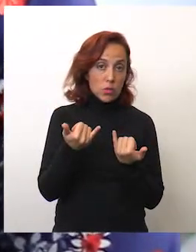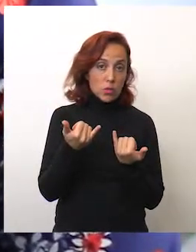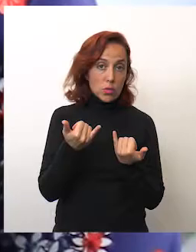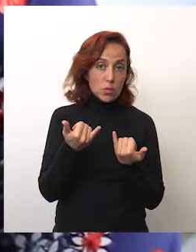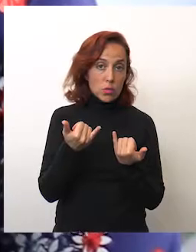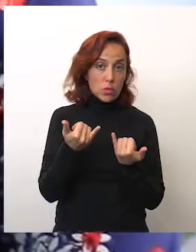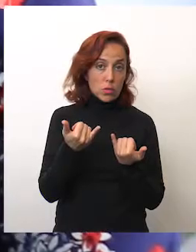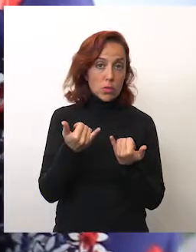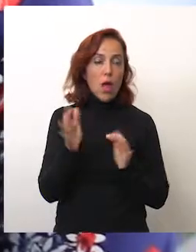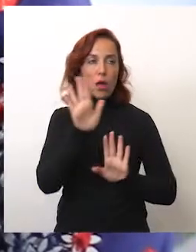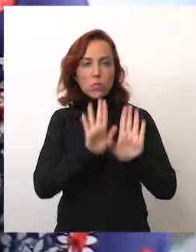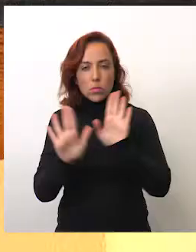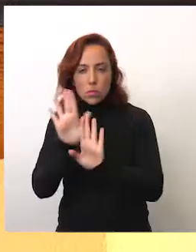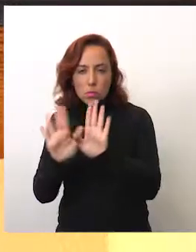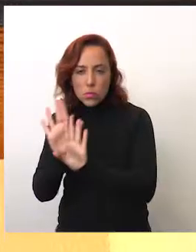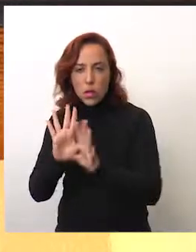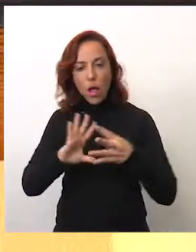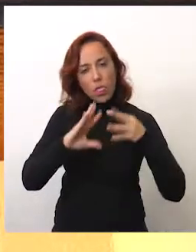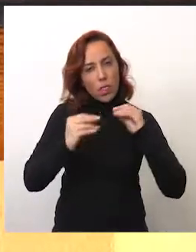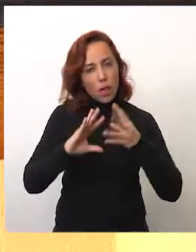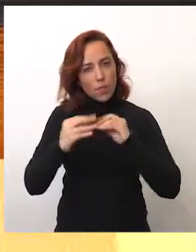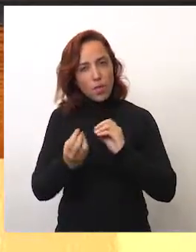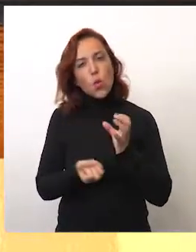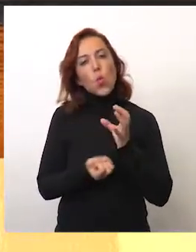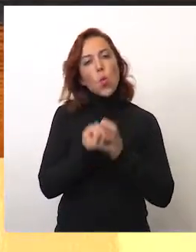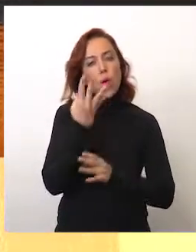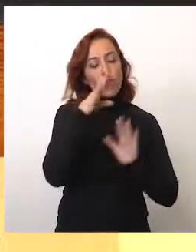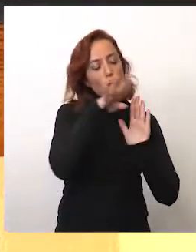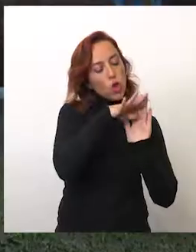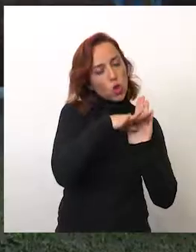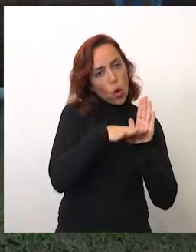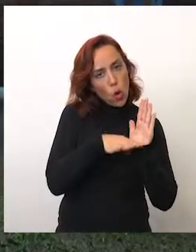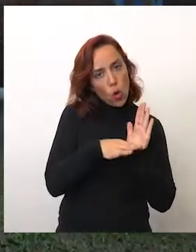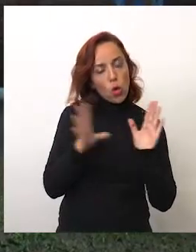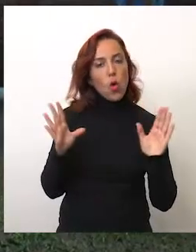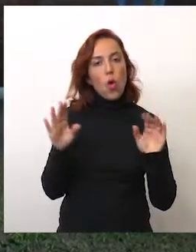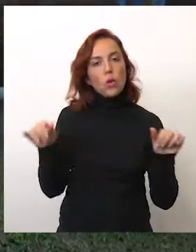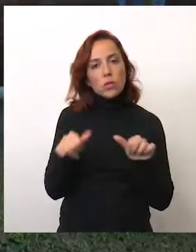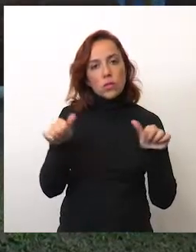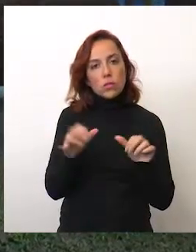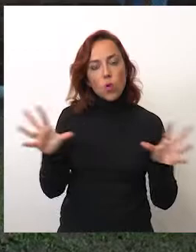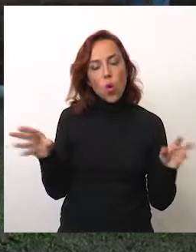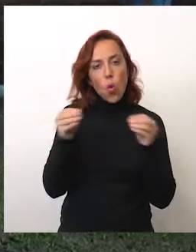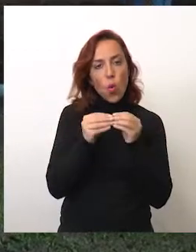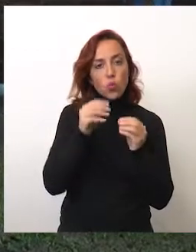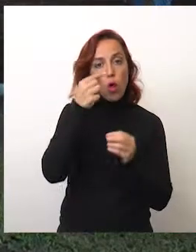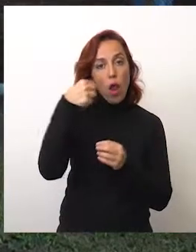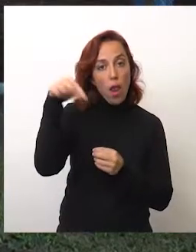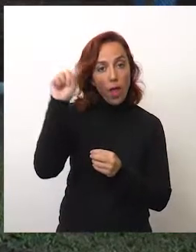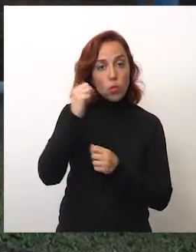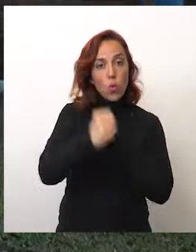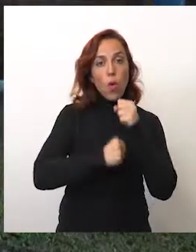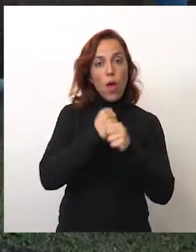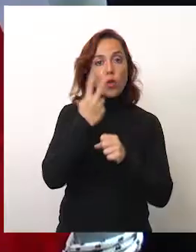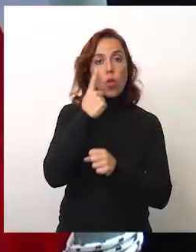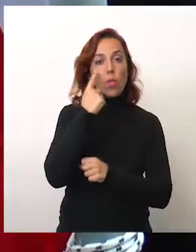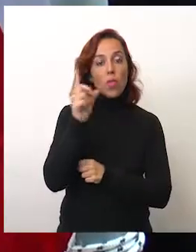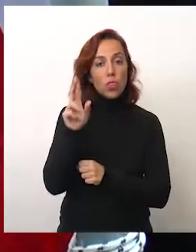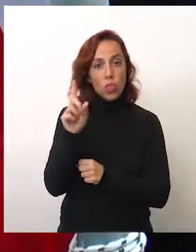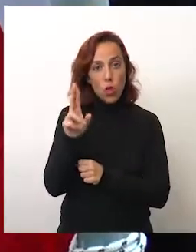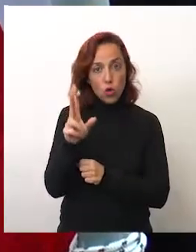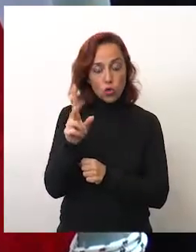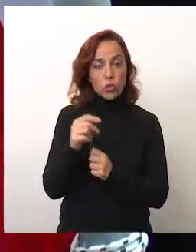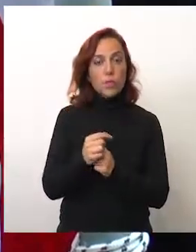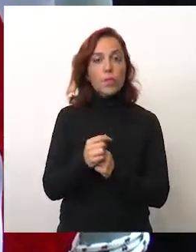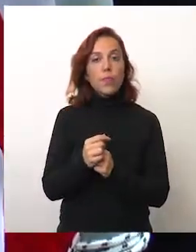hemos reacondicionado, readecuado al protocolo elaborado con el LATU en el año 2012. A nivel departamental